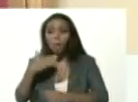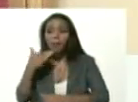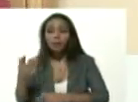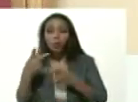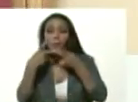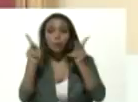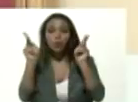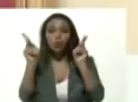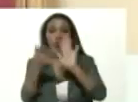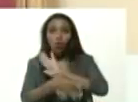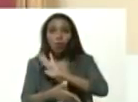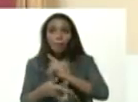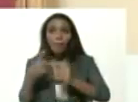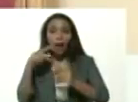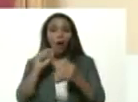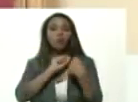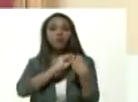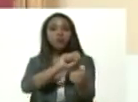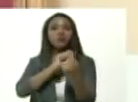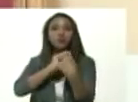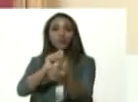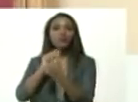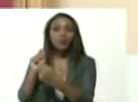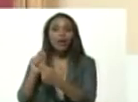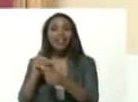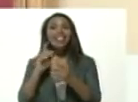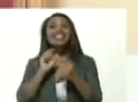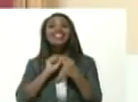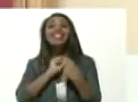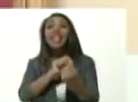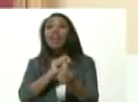publicarlo. Para el debate,